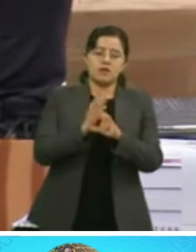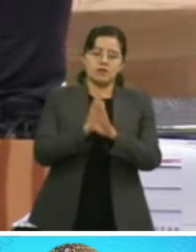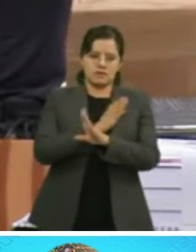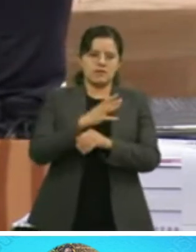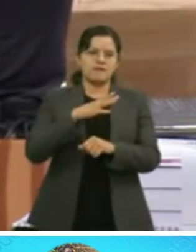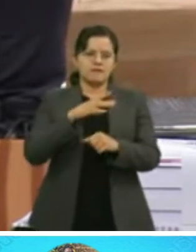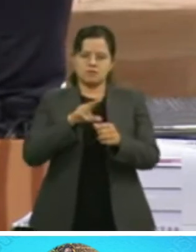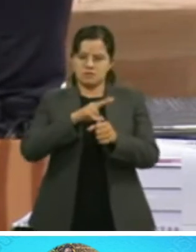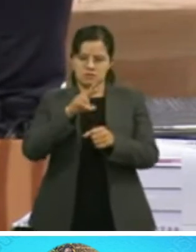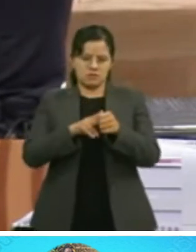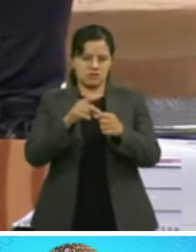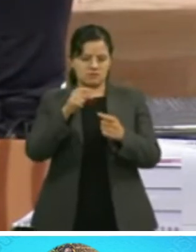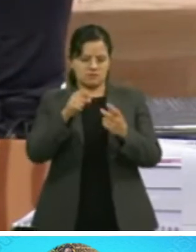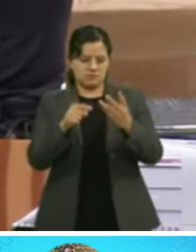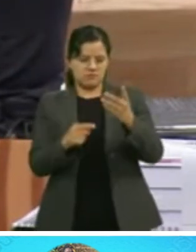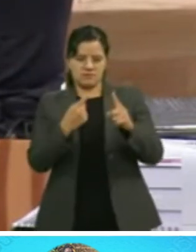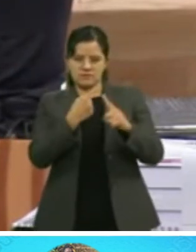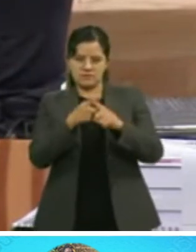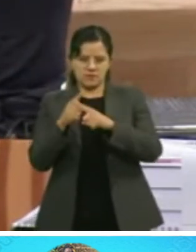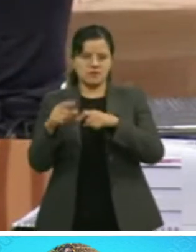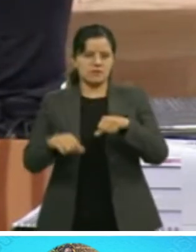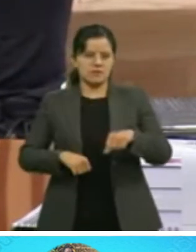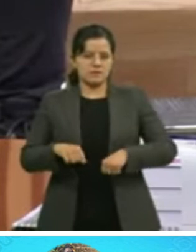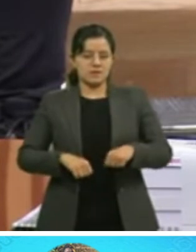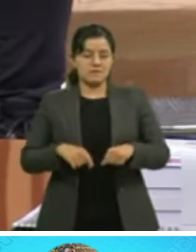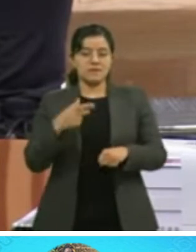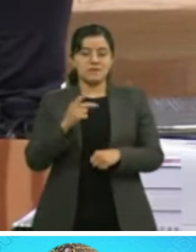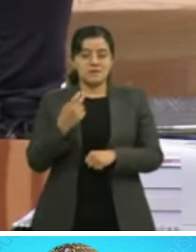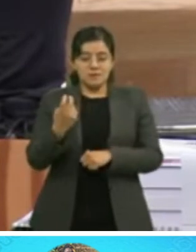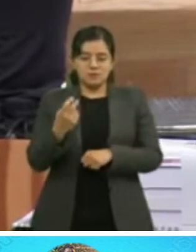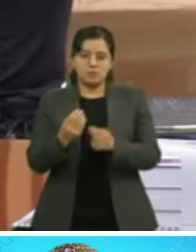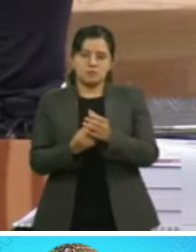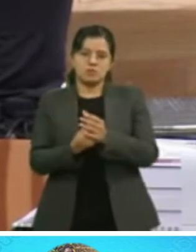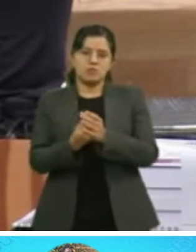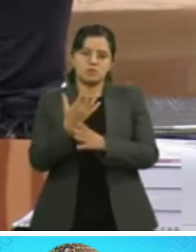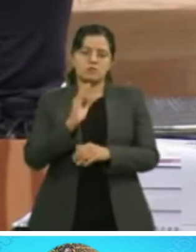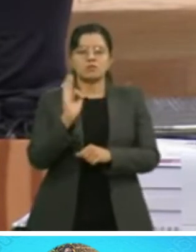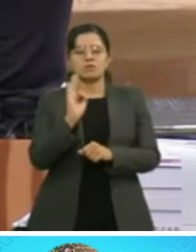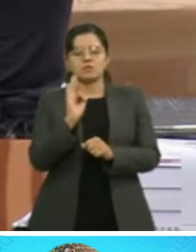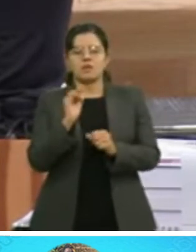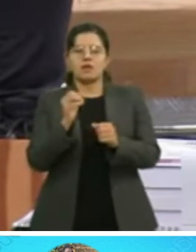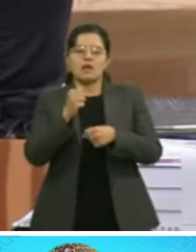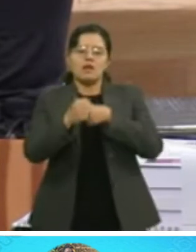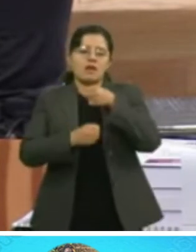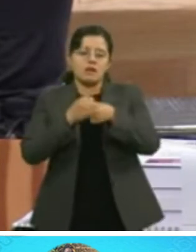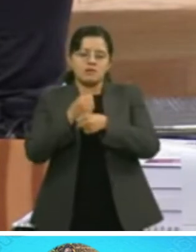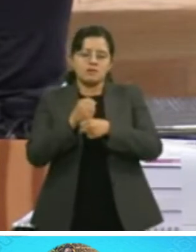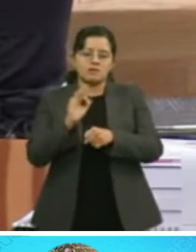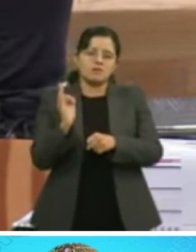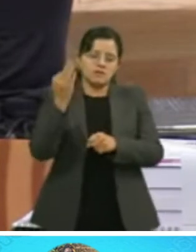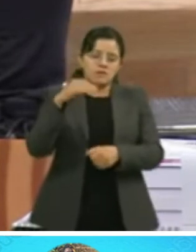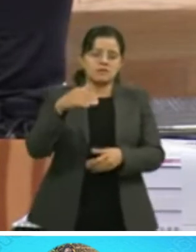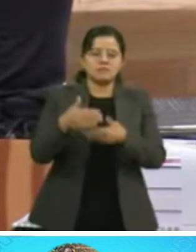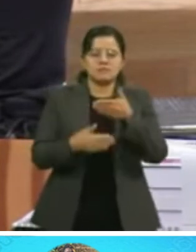cumple regularmente el Instituto Nacional Electoral, sea en años electorales, federales o